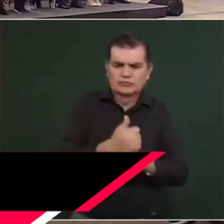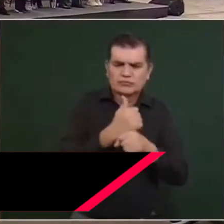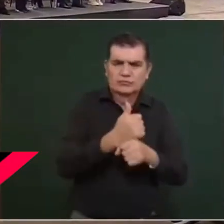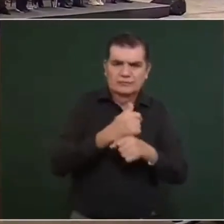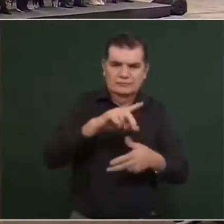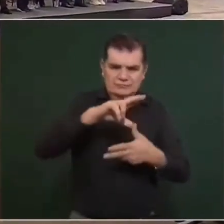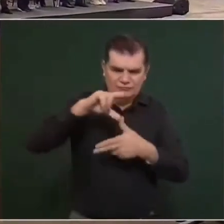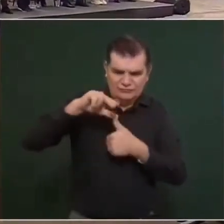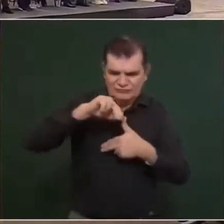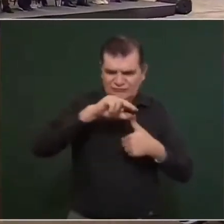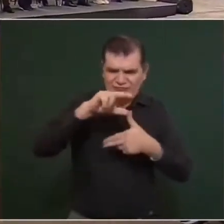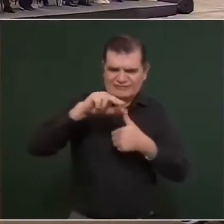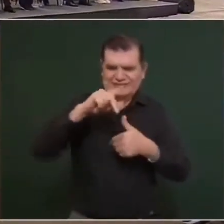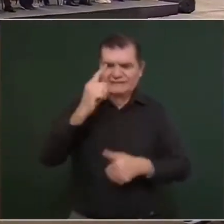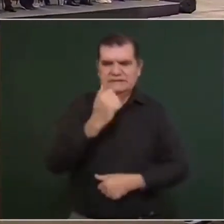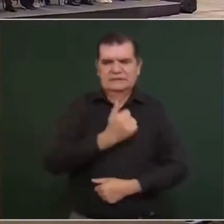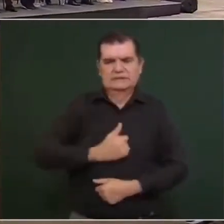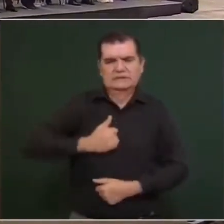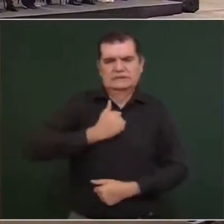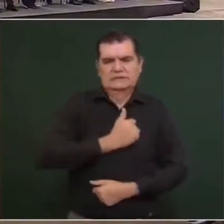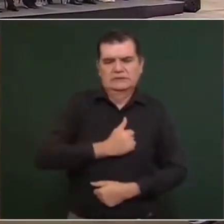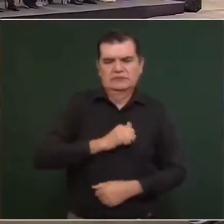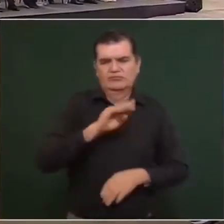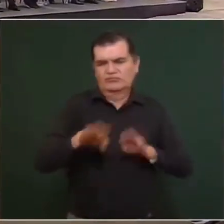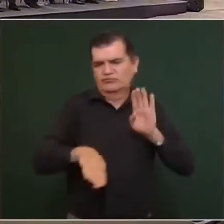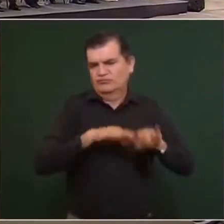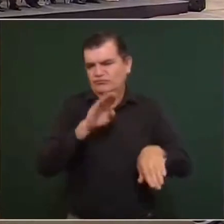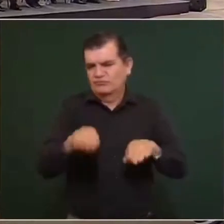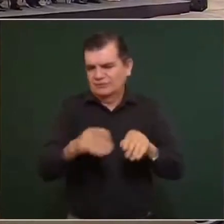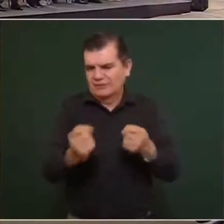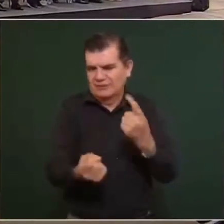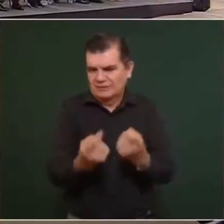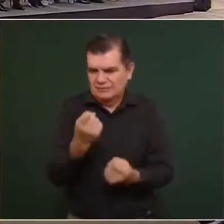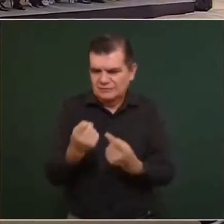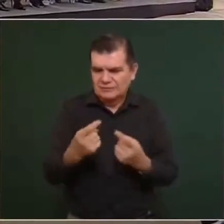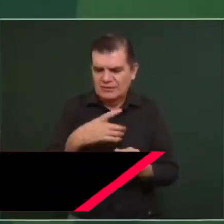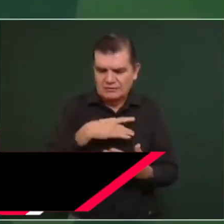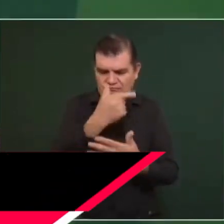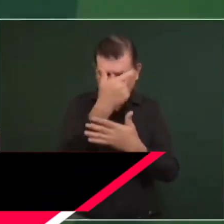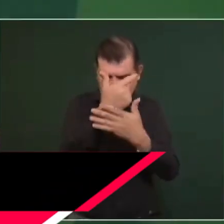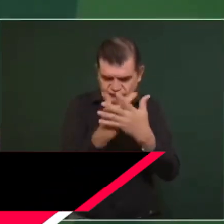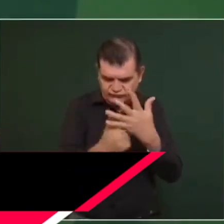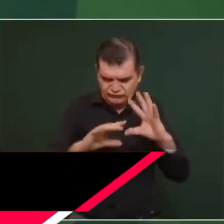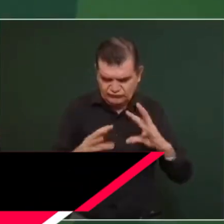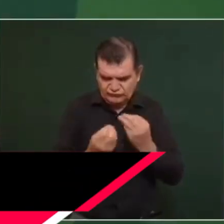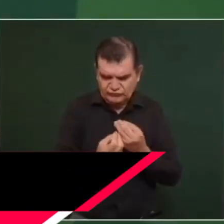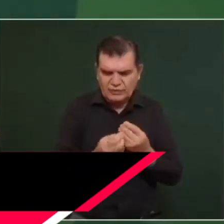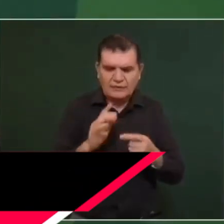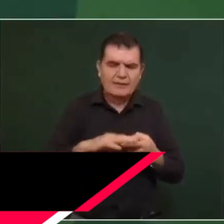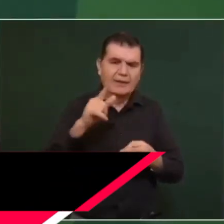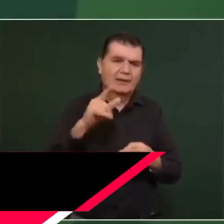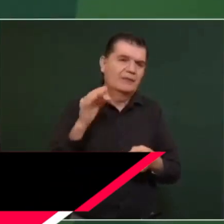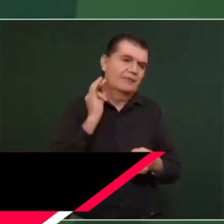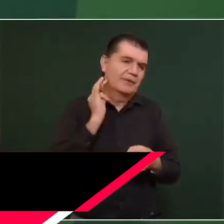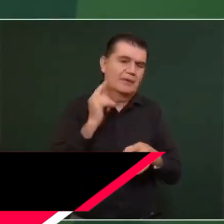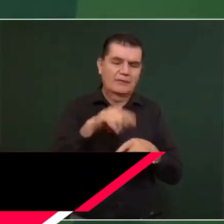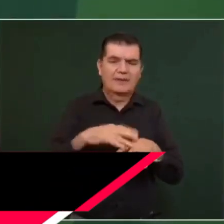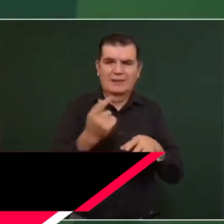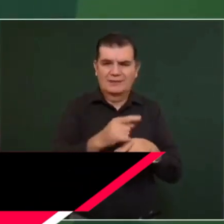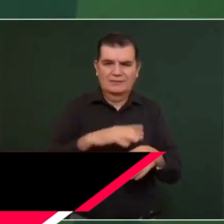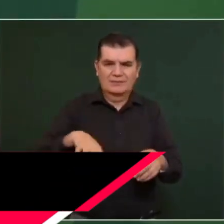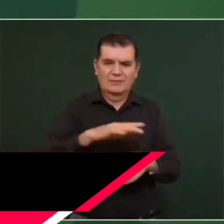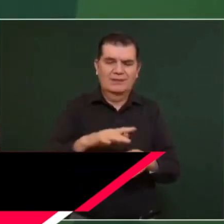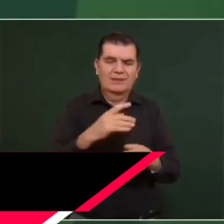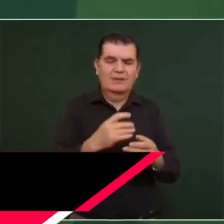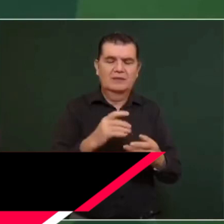oficial a 50 personas sin vida. Según las cifras oficiales de la Fiscalía General del Estado,